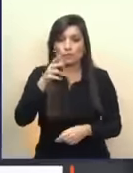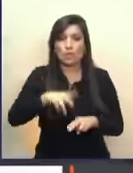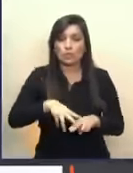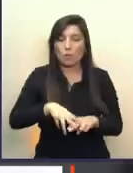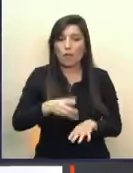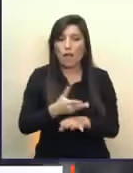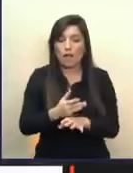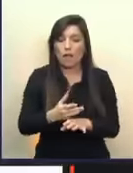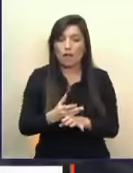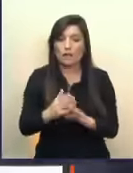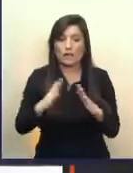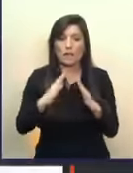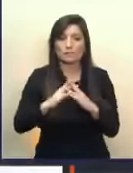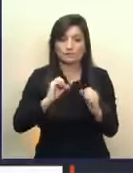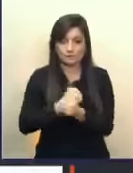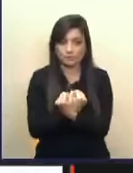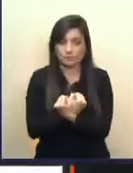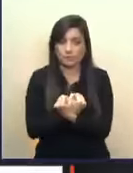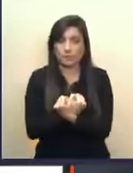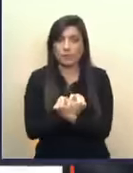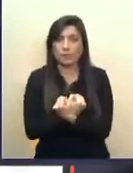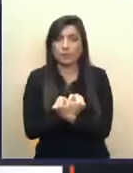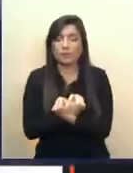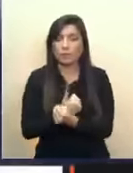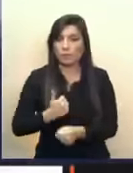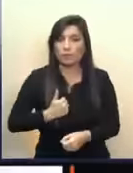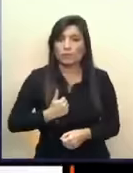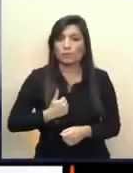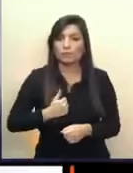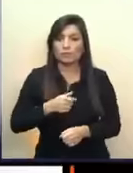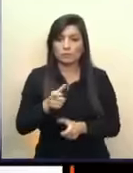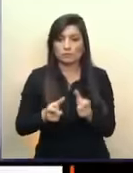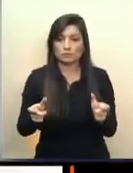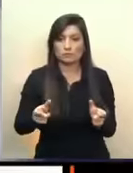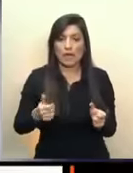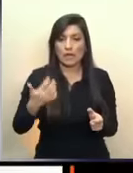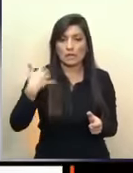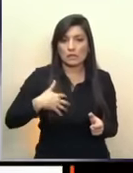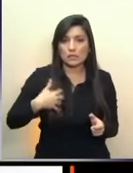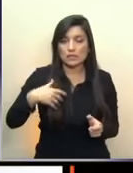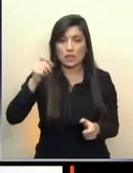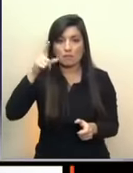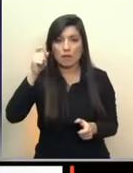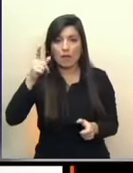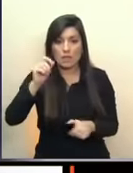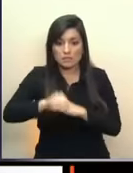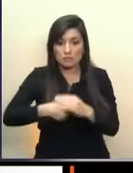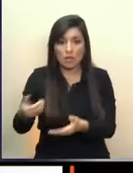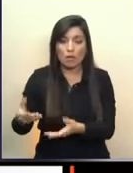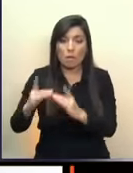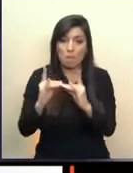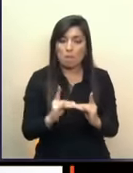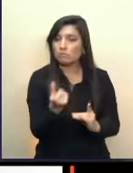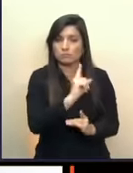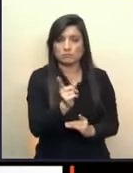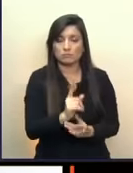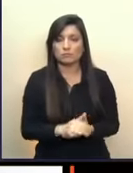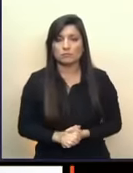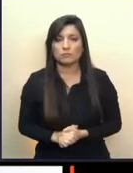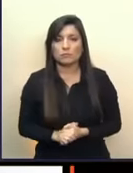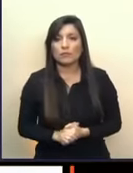Tanto Alemania como Argentina rechazaron recibir sus restos. Yo creo que él creía que ya no debía nada, que